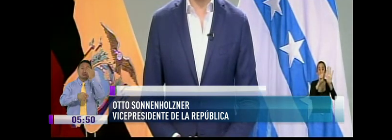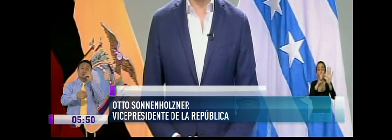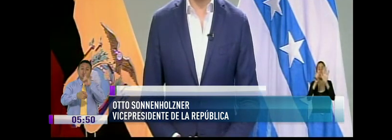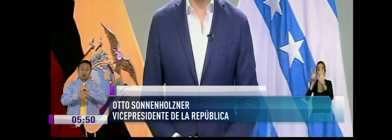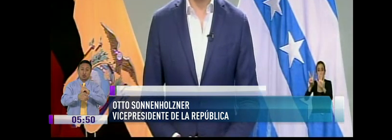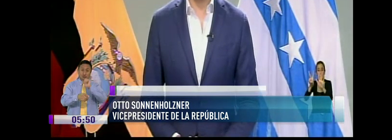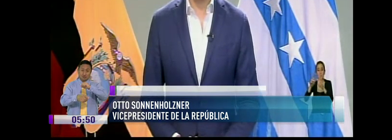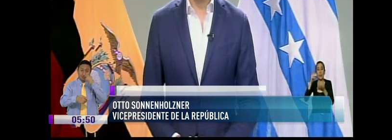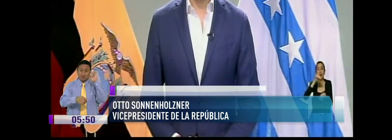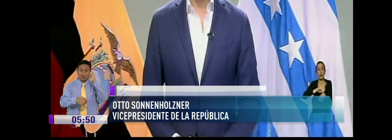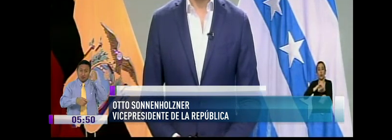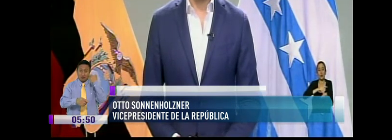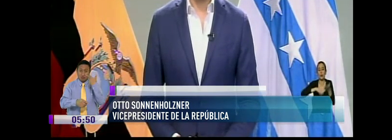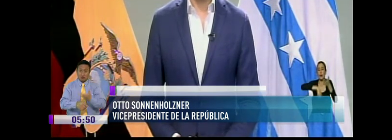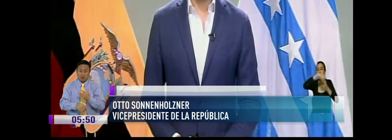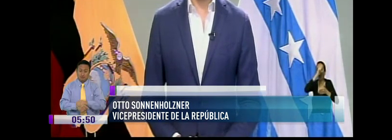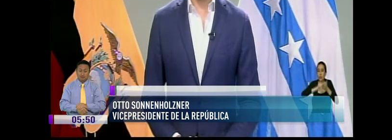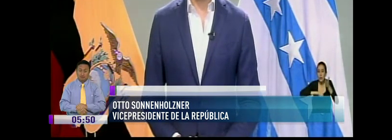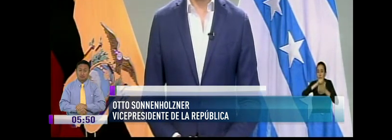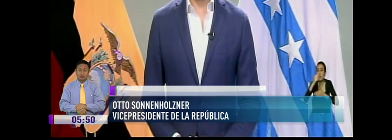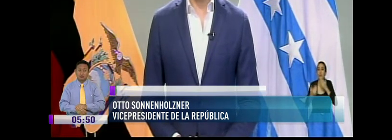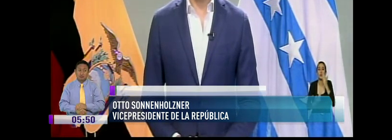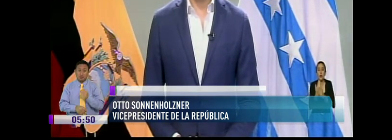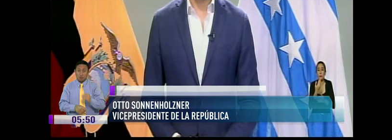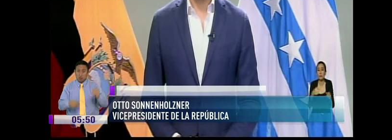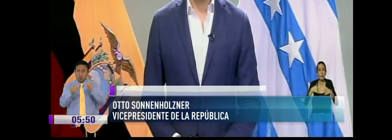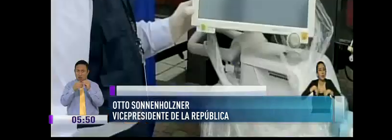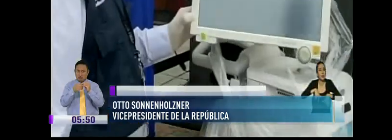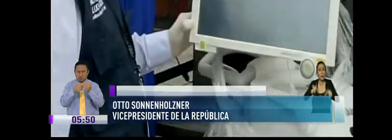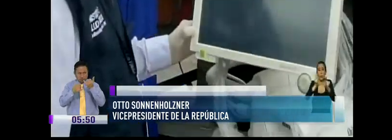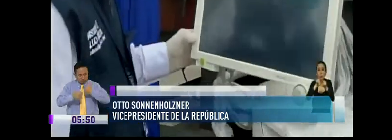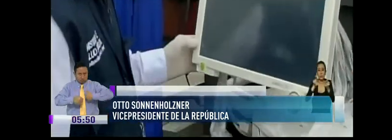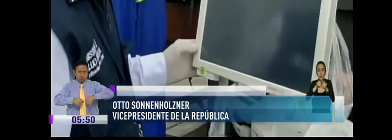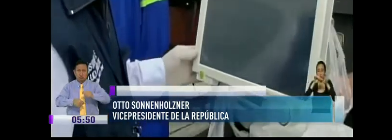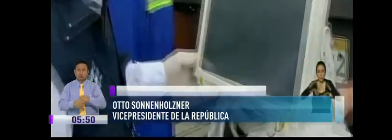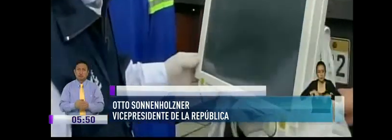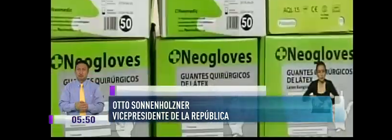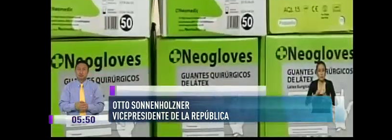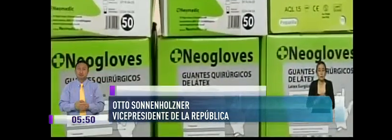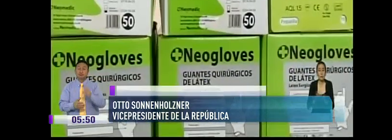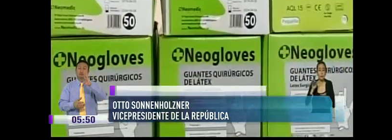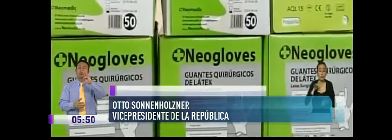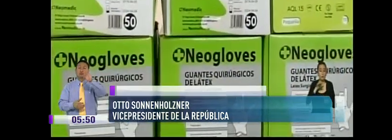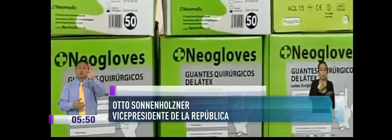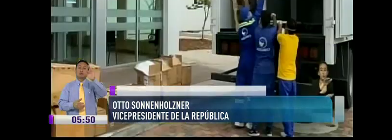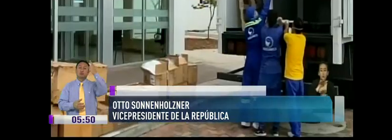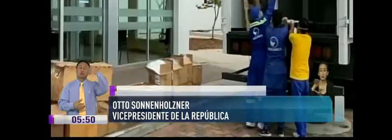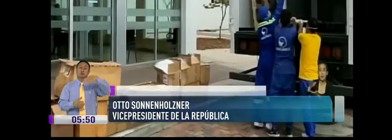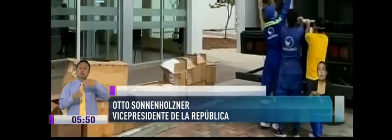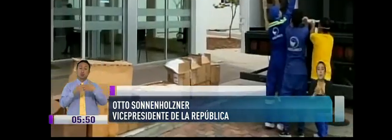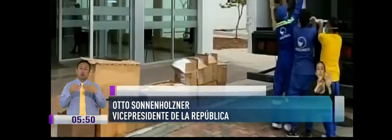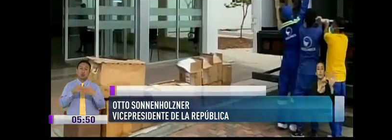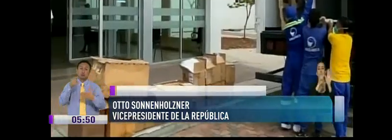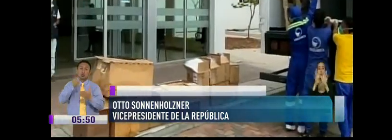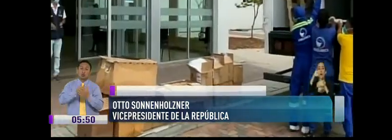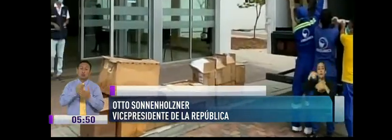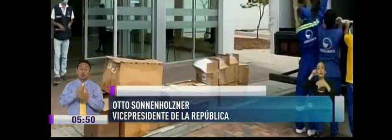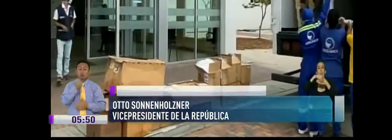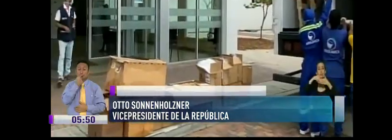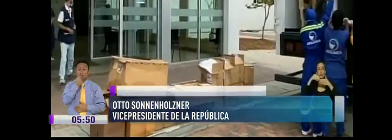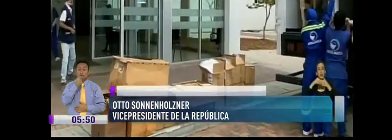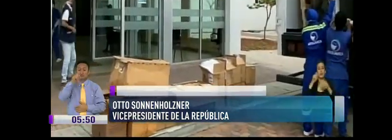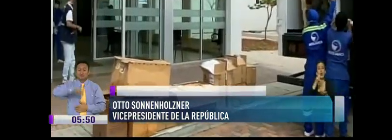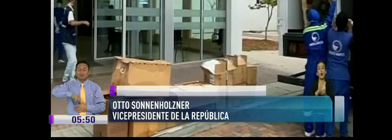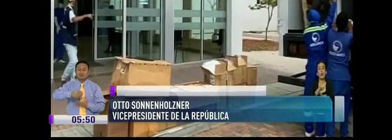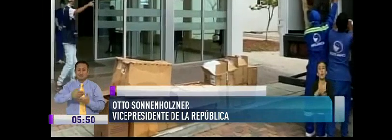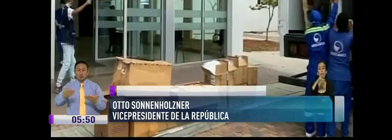esta emergencia y contrataremos los que hagan falta. Hemos destinado 69 millones de dólares a la compra de medicamentos,